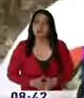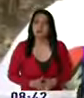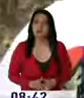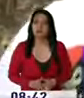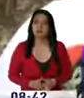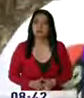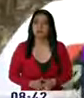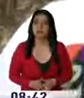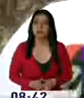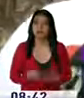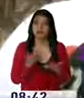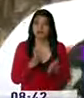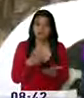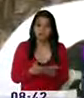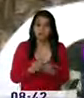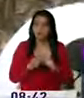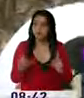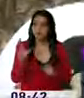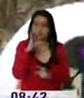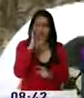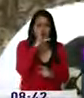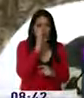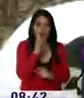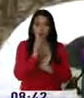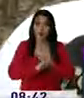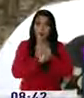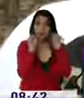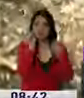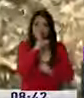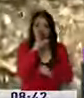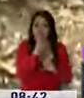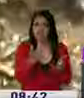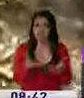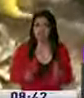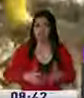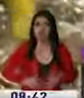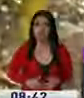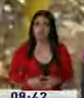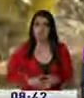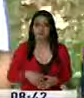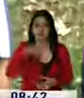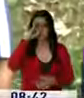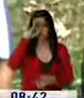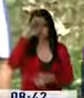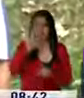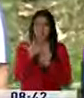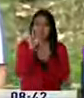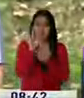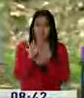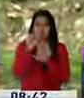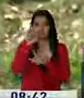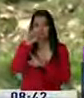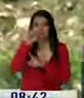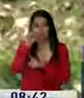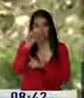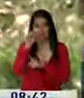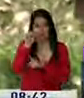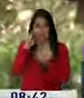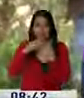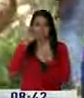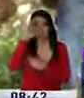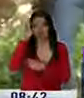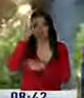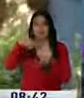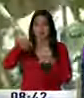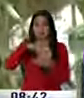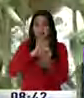Y ahí él se vino para acá y no lo encontraron. Llegaron ellos a la 1 de la mañana y no lo encontraron. Al lugar llegó la DINASET y la policía para investigar la muerte,